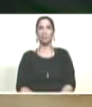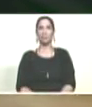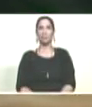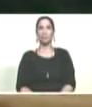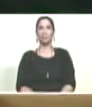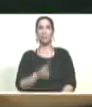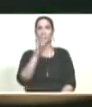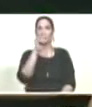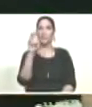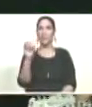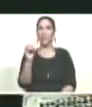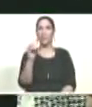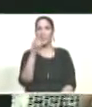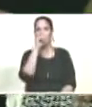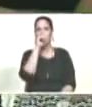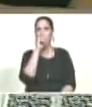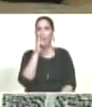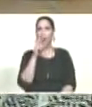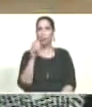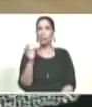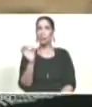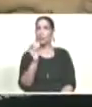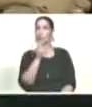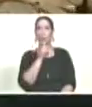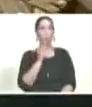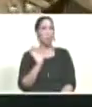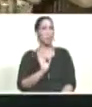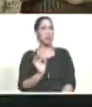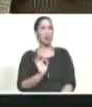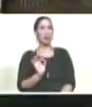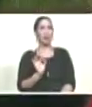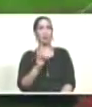20 años no es nada, dice el tango. 20 años.